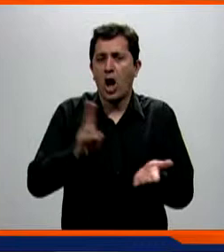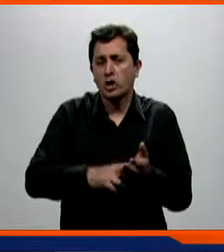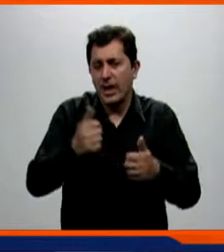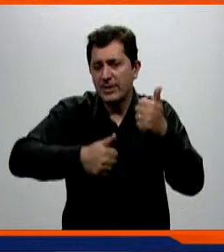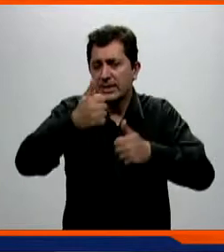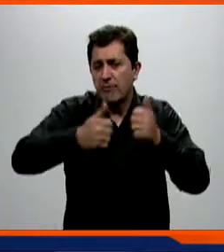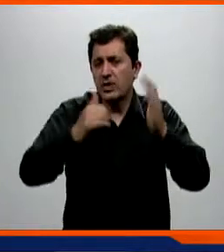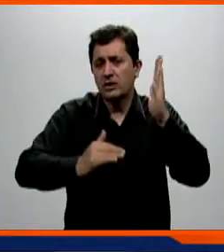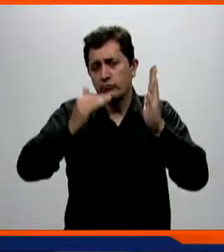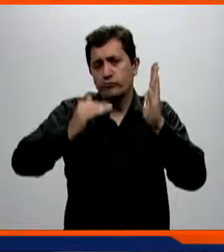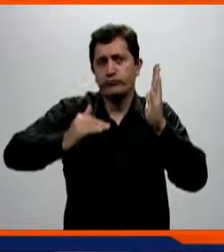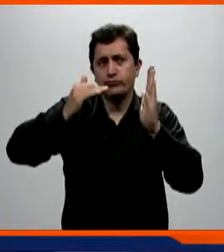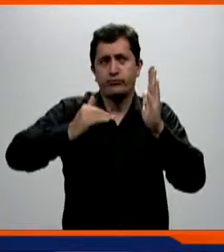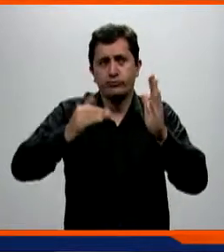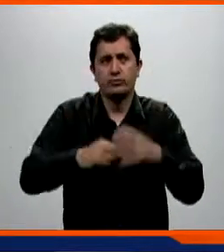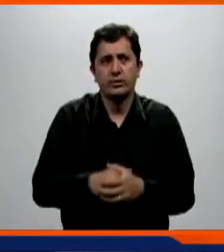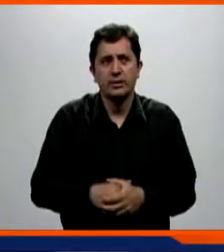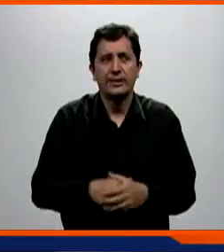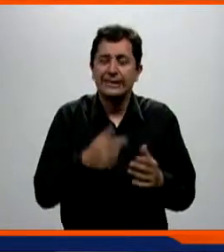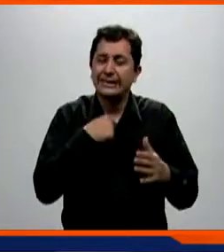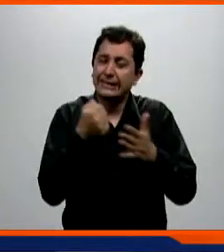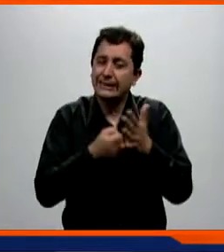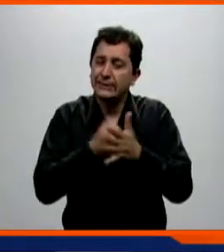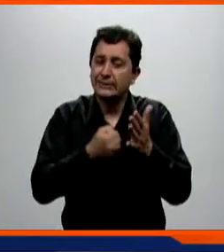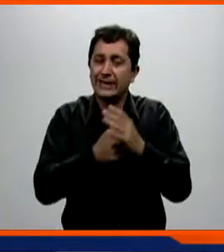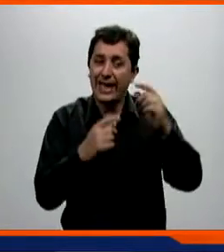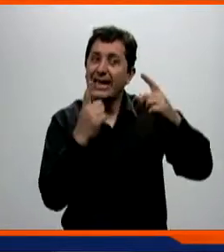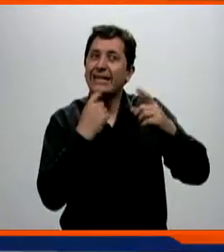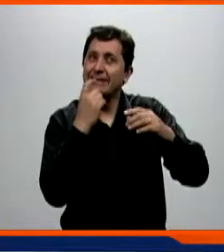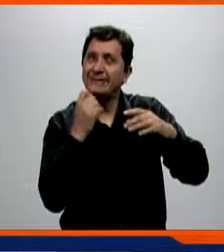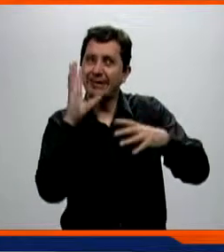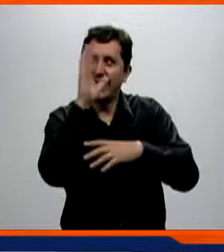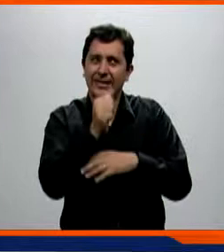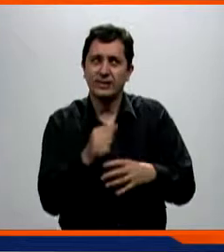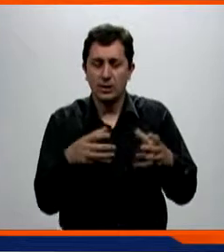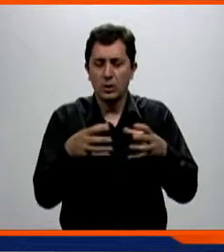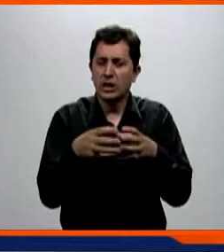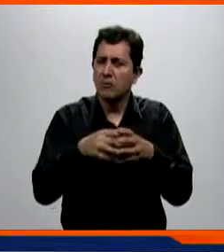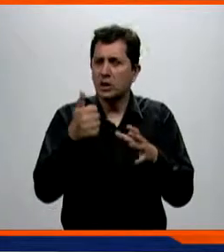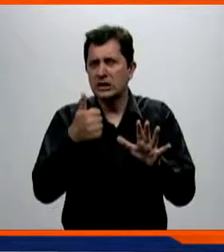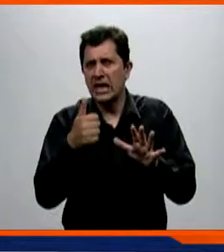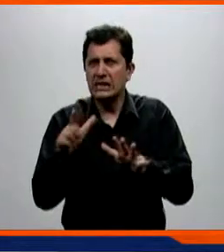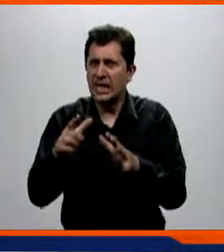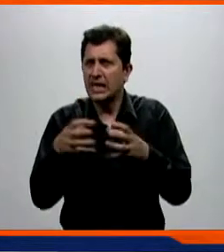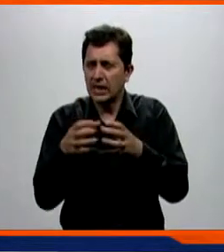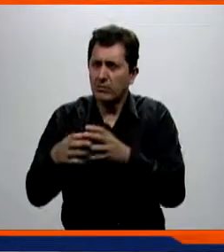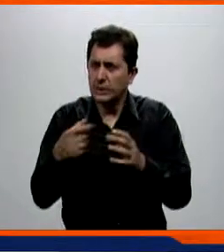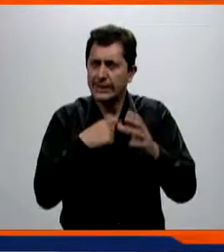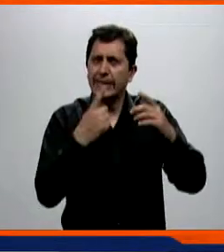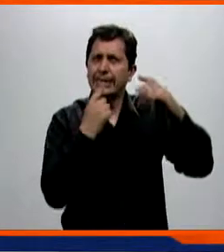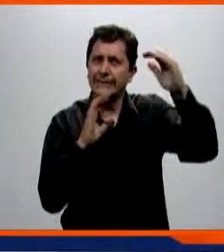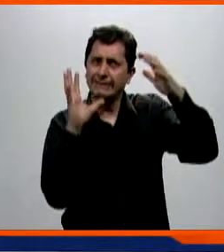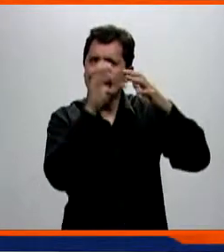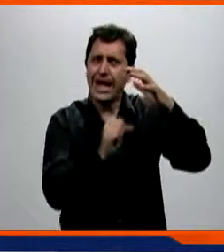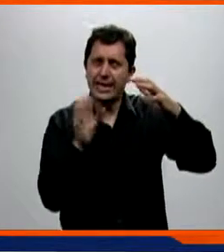por lo menos en los que intentarán darle combate o alcance a River. Sí, hay un lote ahí de 6 o 7 equipos, sí, que